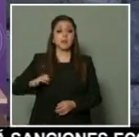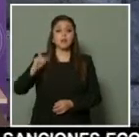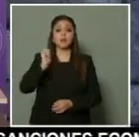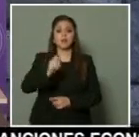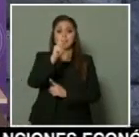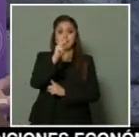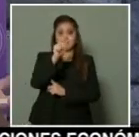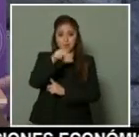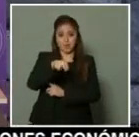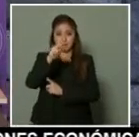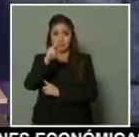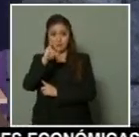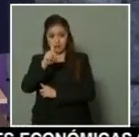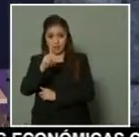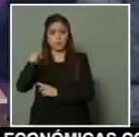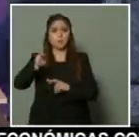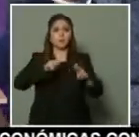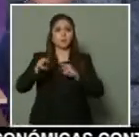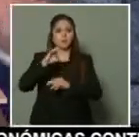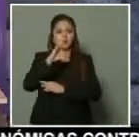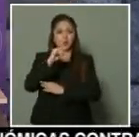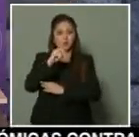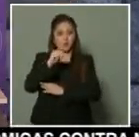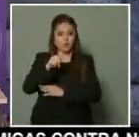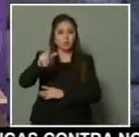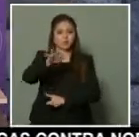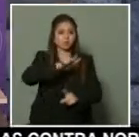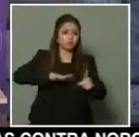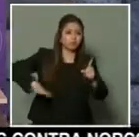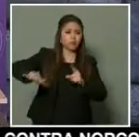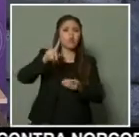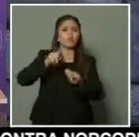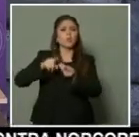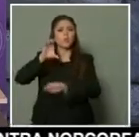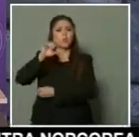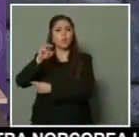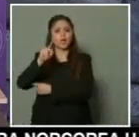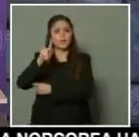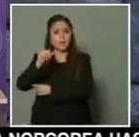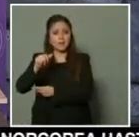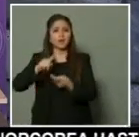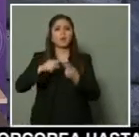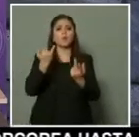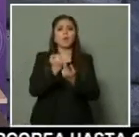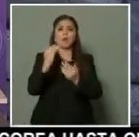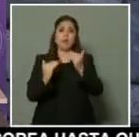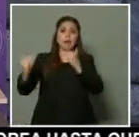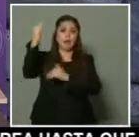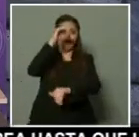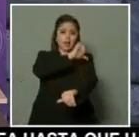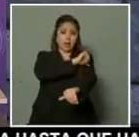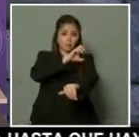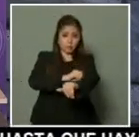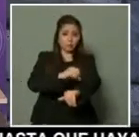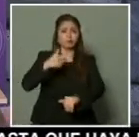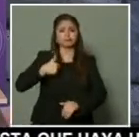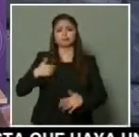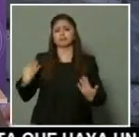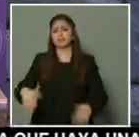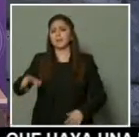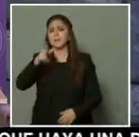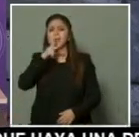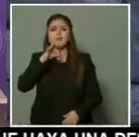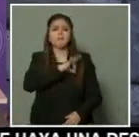Frente, Santiago Torreblanca, propuso mejorar la seguridad con 3 acciones: instalar cámaras particulares en negocios y